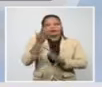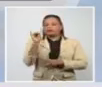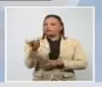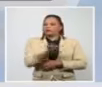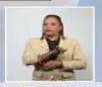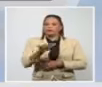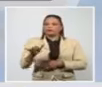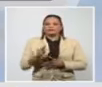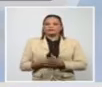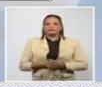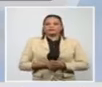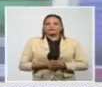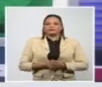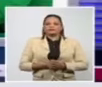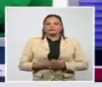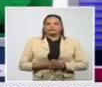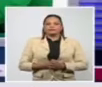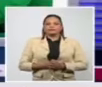5.544.